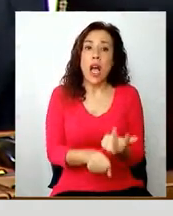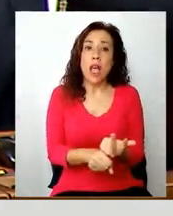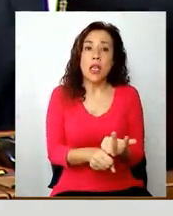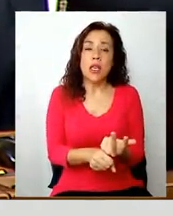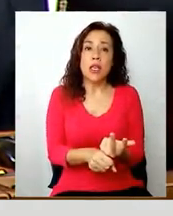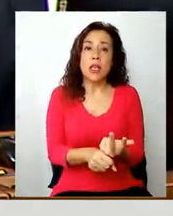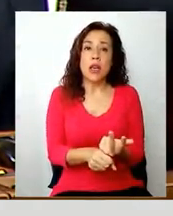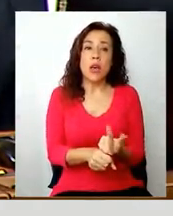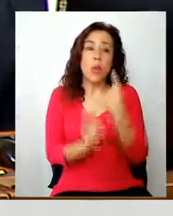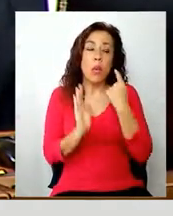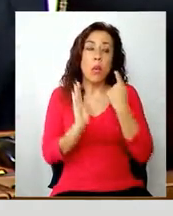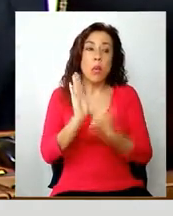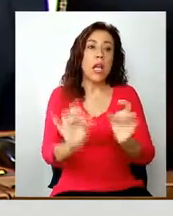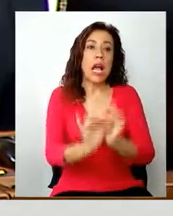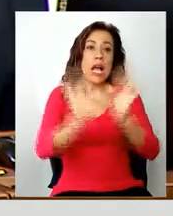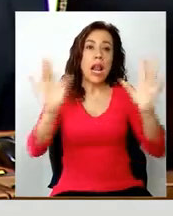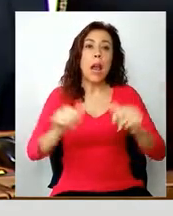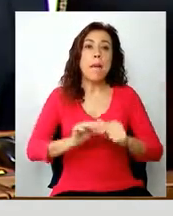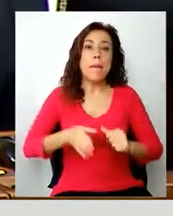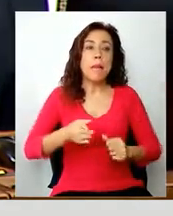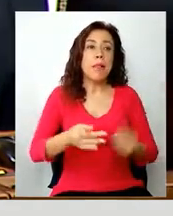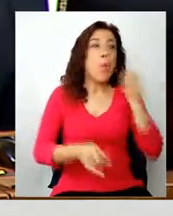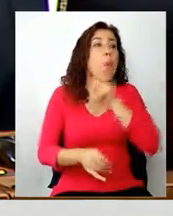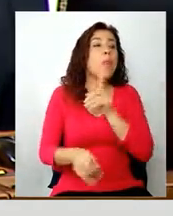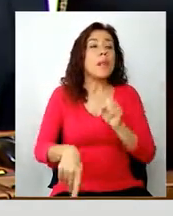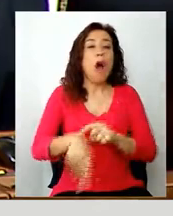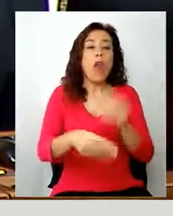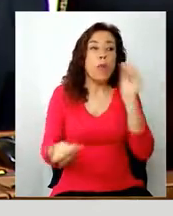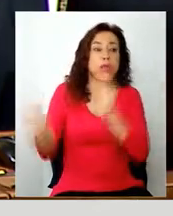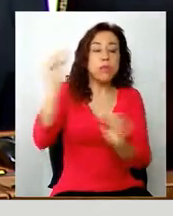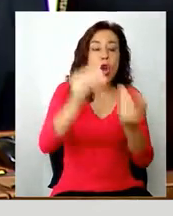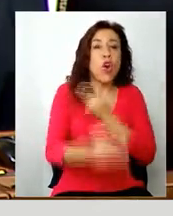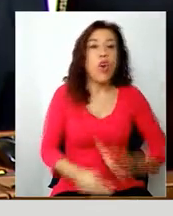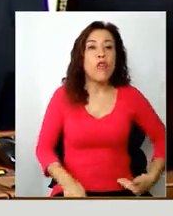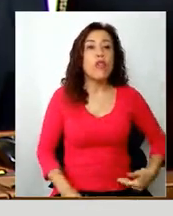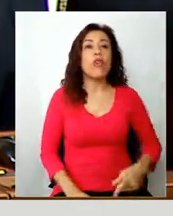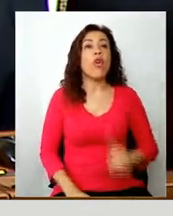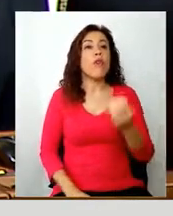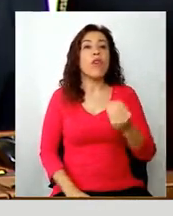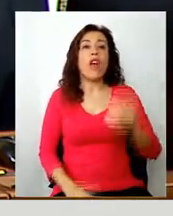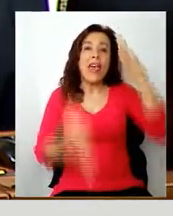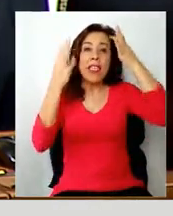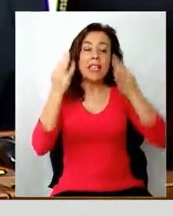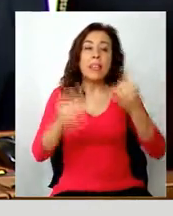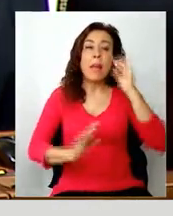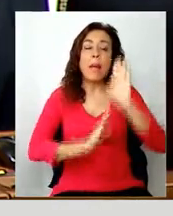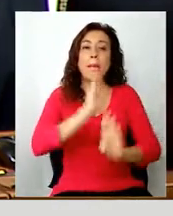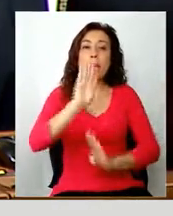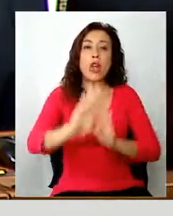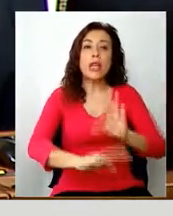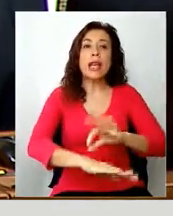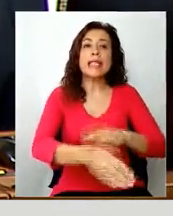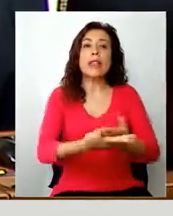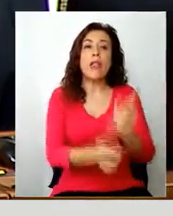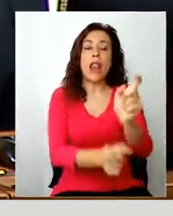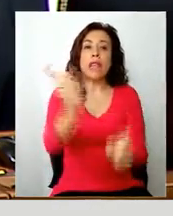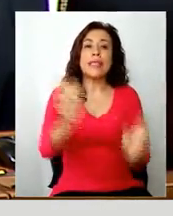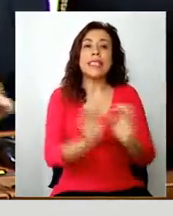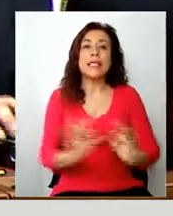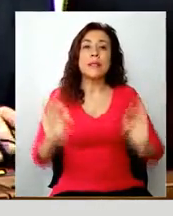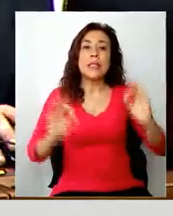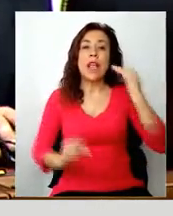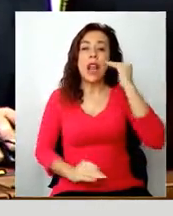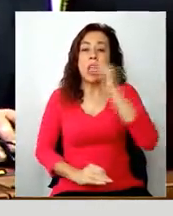inequívoca de la constante improvisación del gobierno es bueno que se tomen medidas para proteger la salud de la población especialmente de los más indefensos